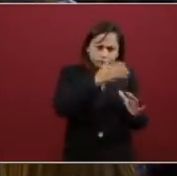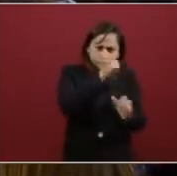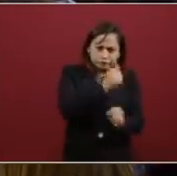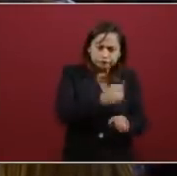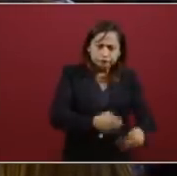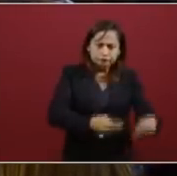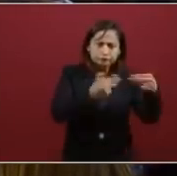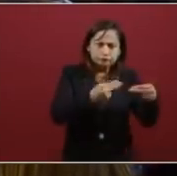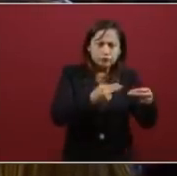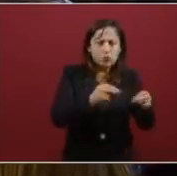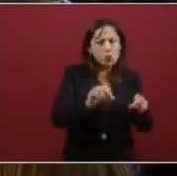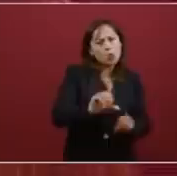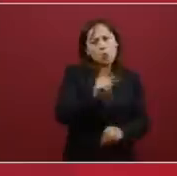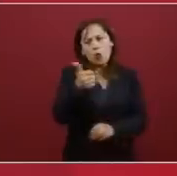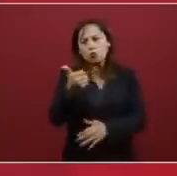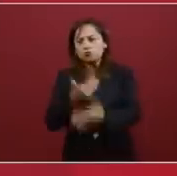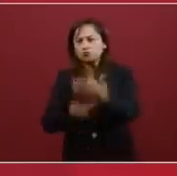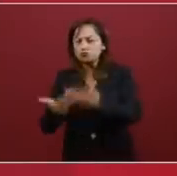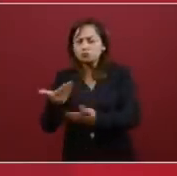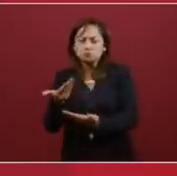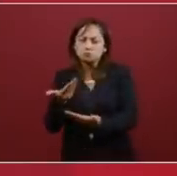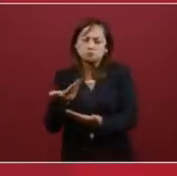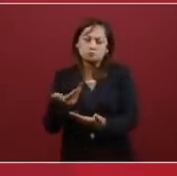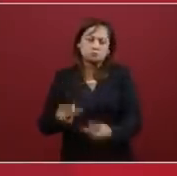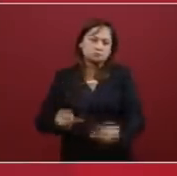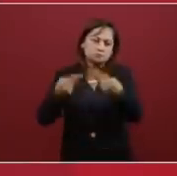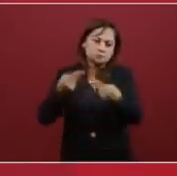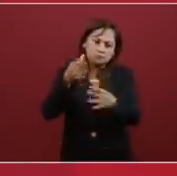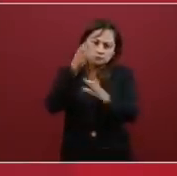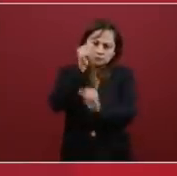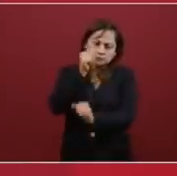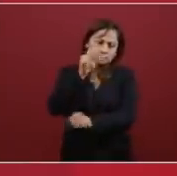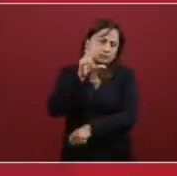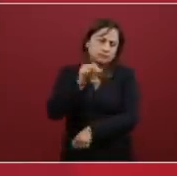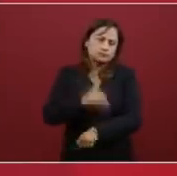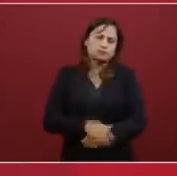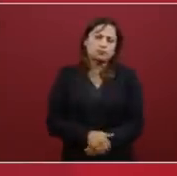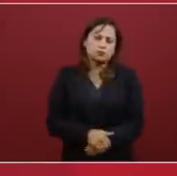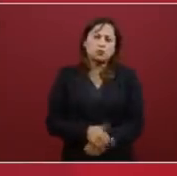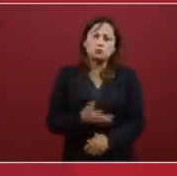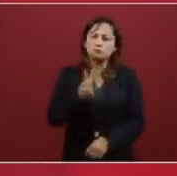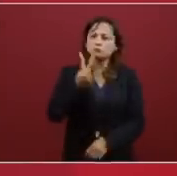otros servicios, y se está cuidando